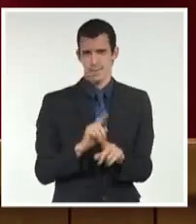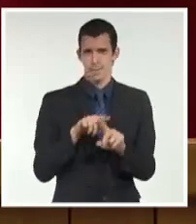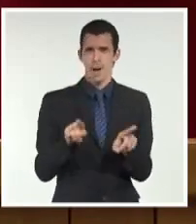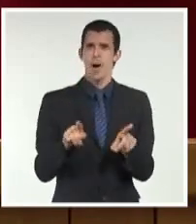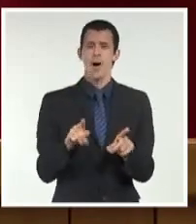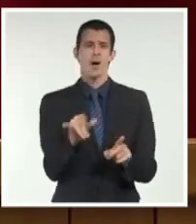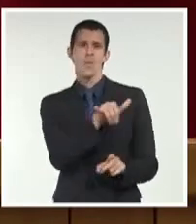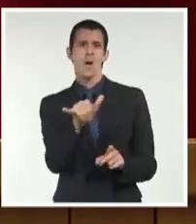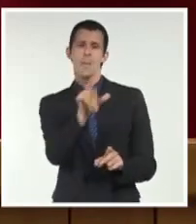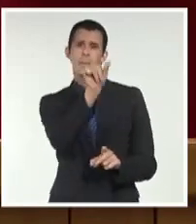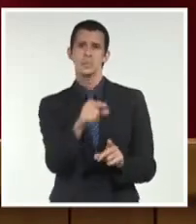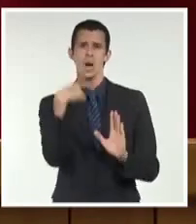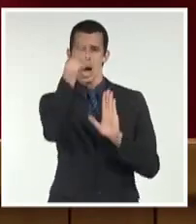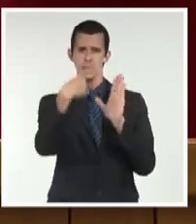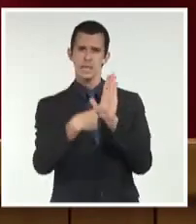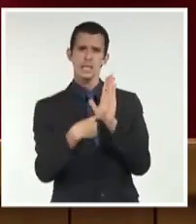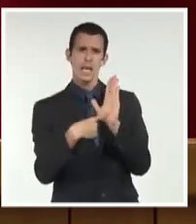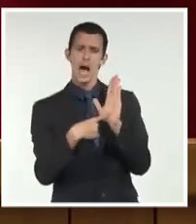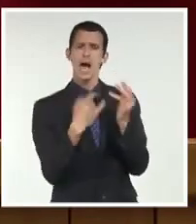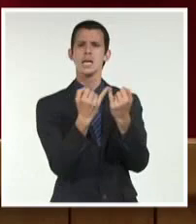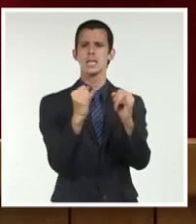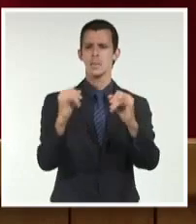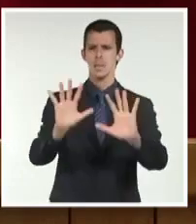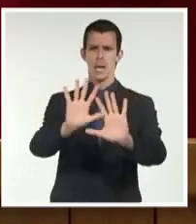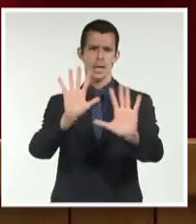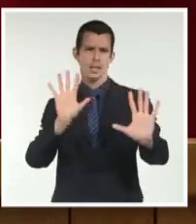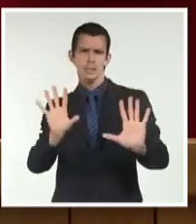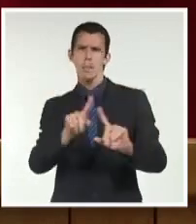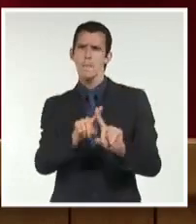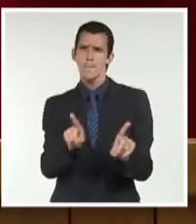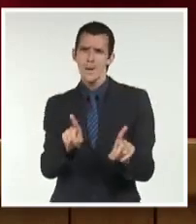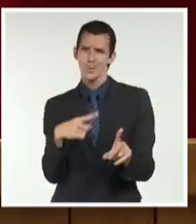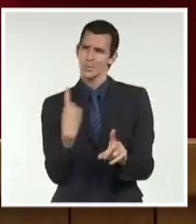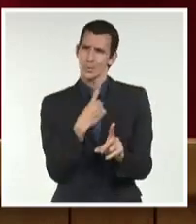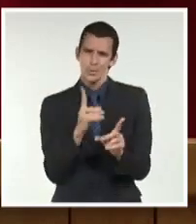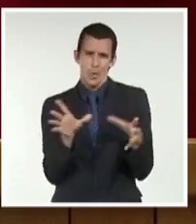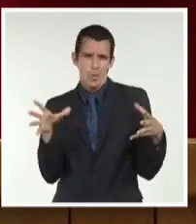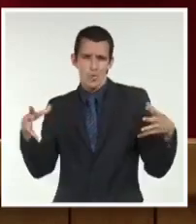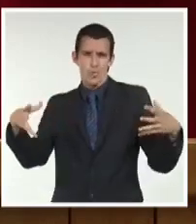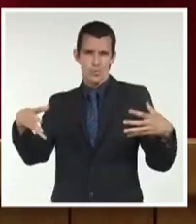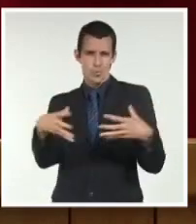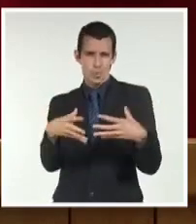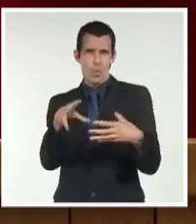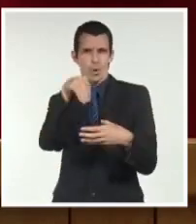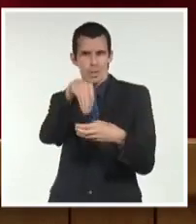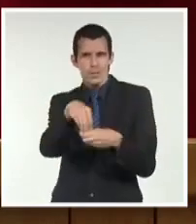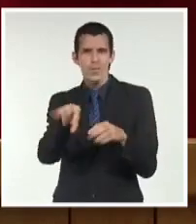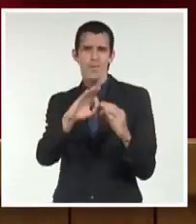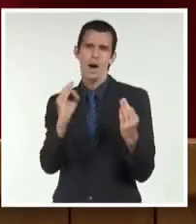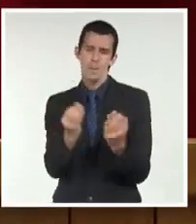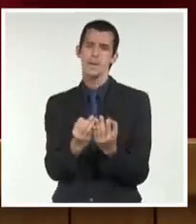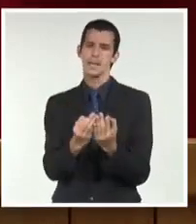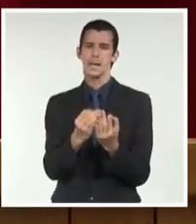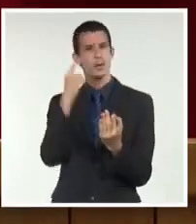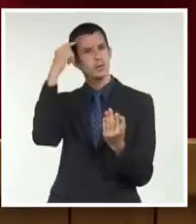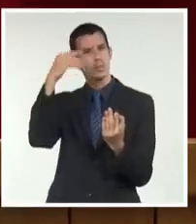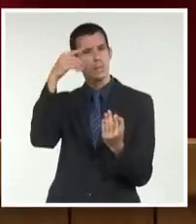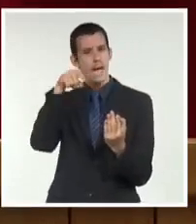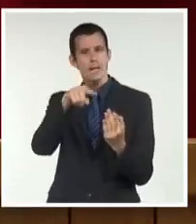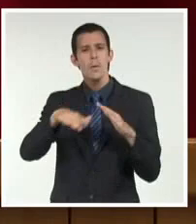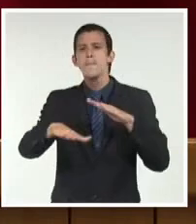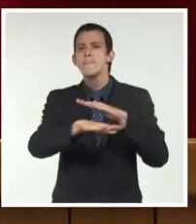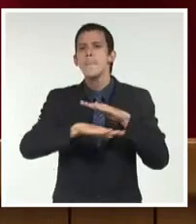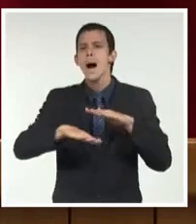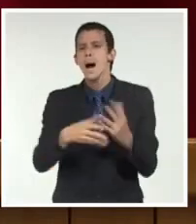expresión del más delicado tejido social. De ella venimos, en ellas nos formamos, allí recibimos los más